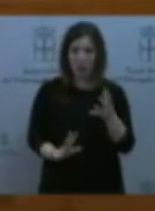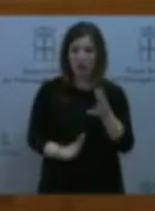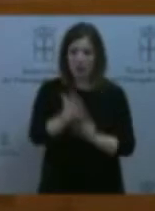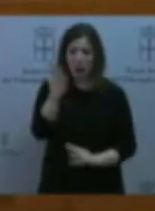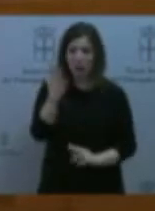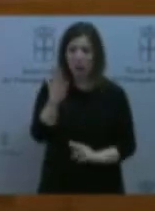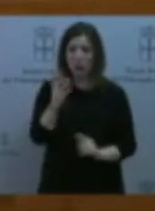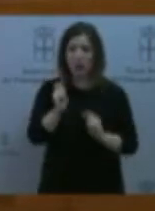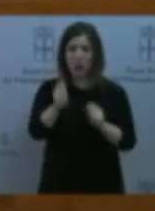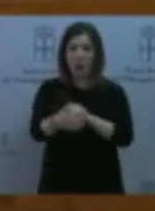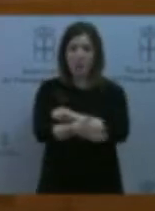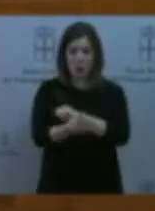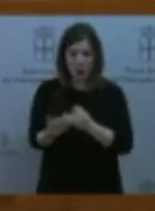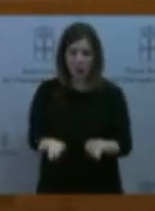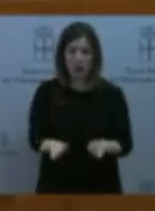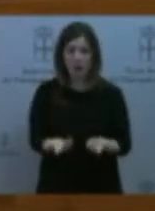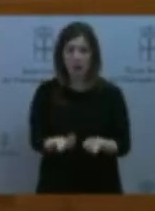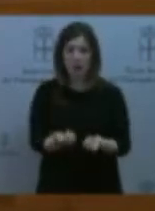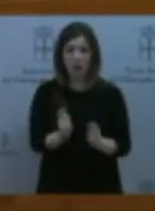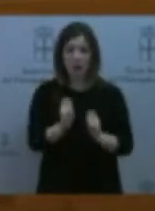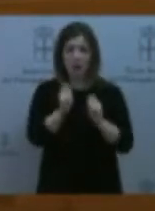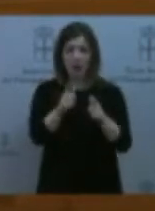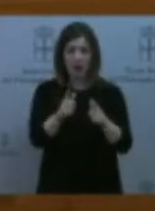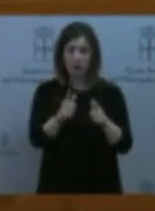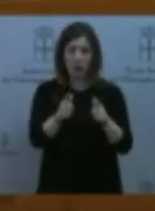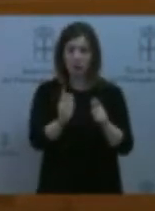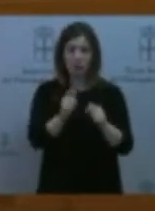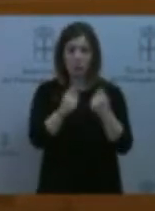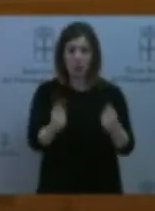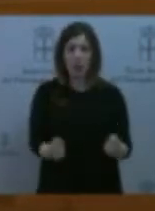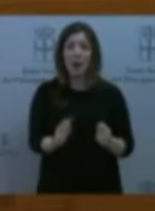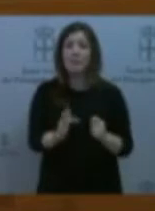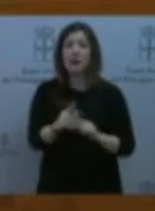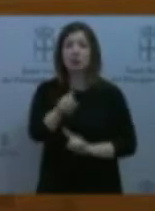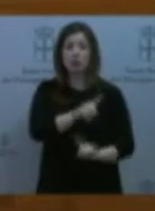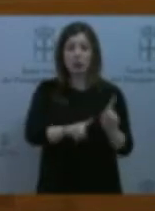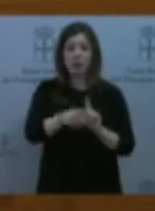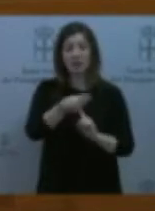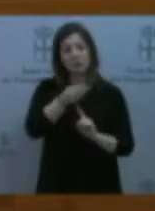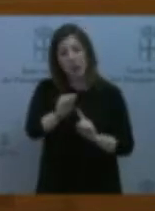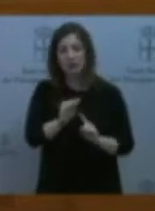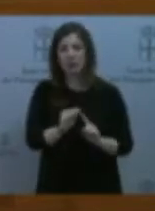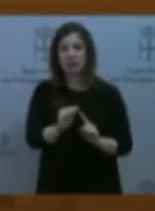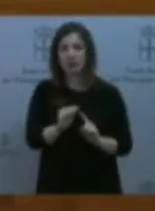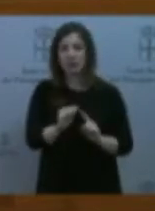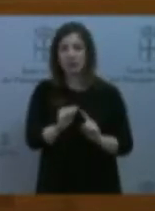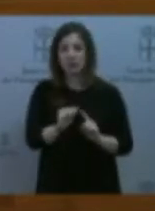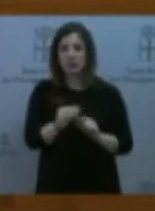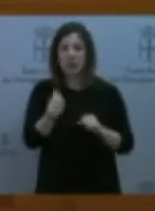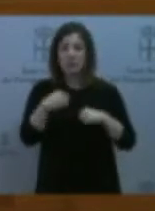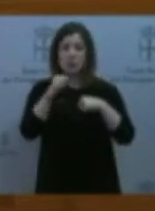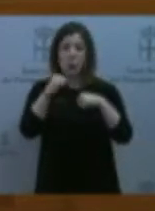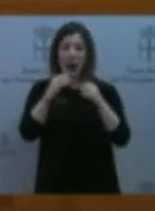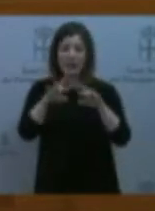más que erosión. Y problemas añadidos, deslizamientos de laderas, derrumbes,